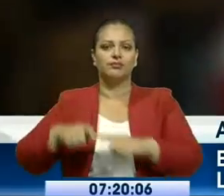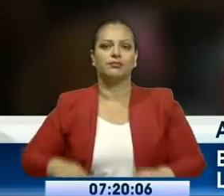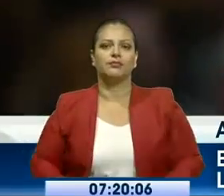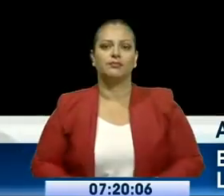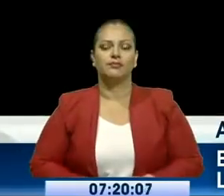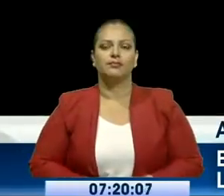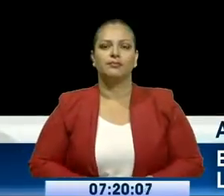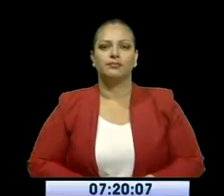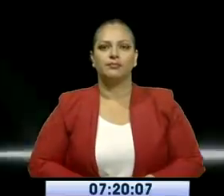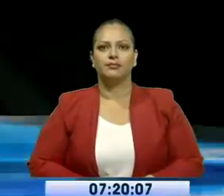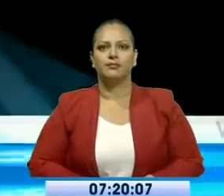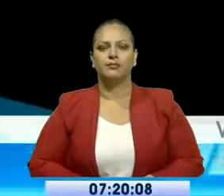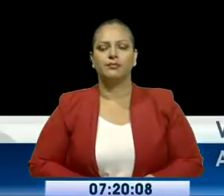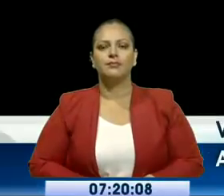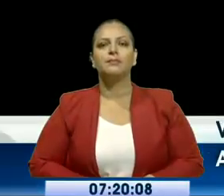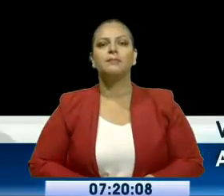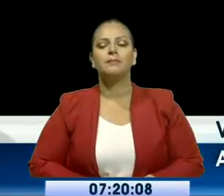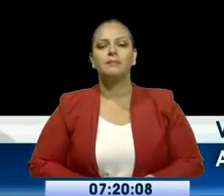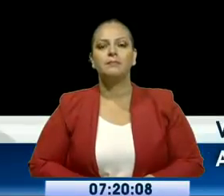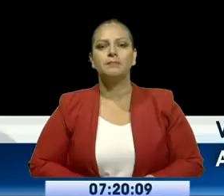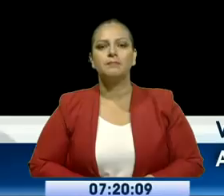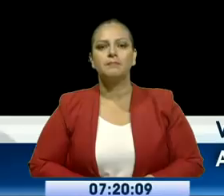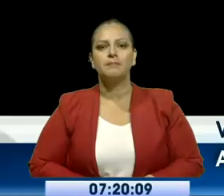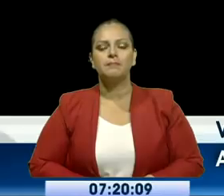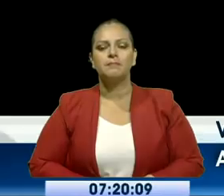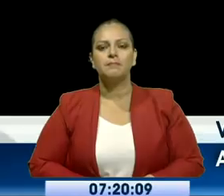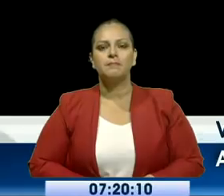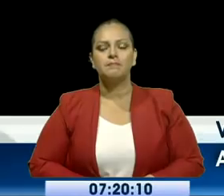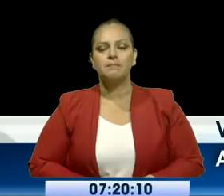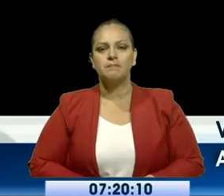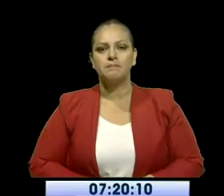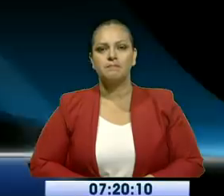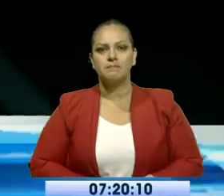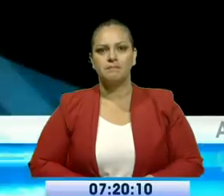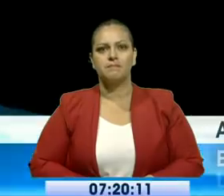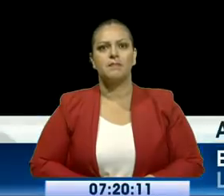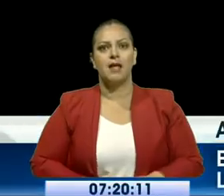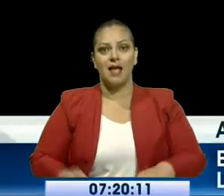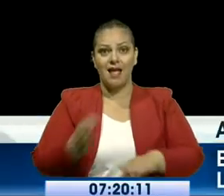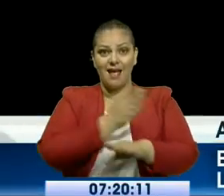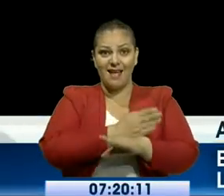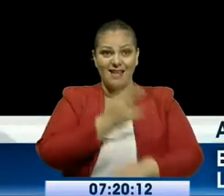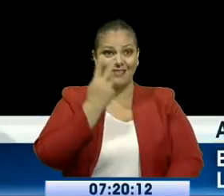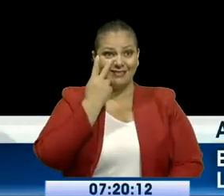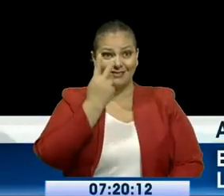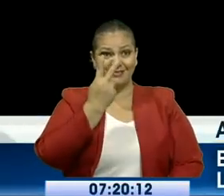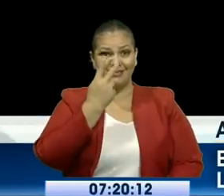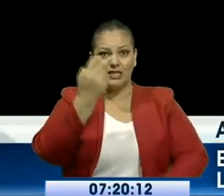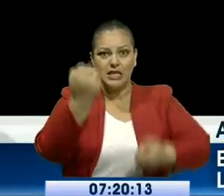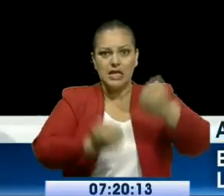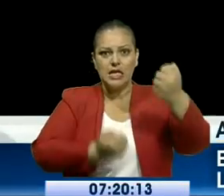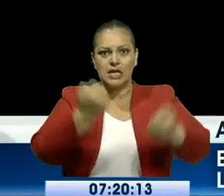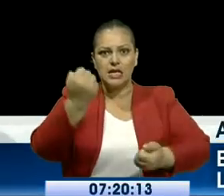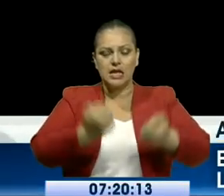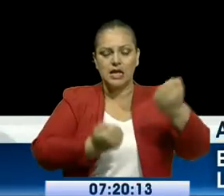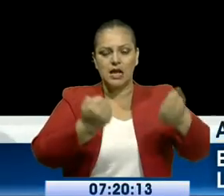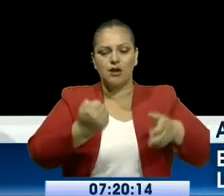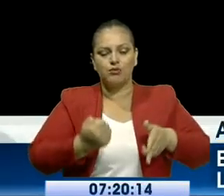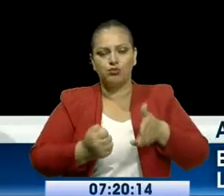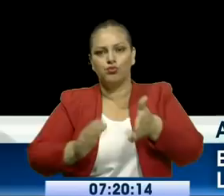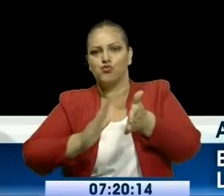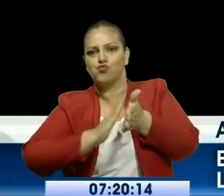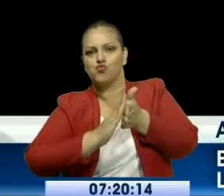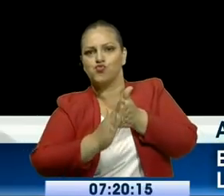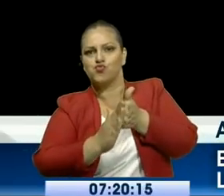ya ha sido modificado en cuanto a retirar stickers, retirar parte de accesorios que constituían parte